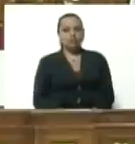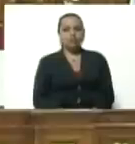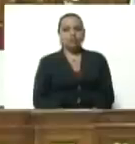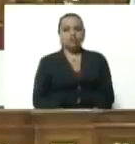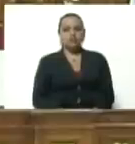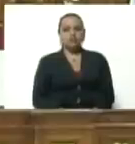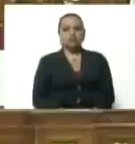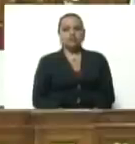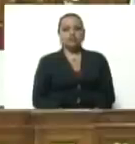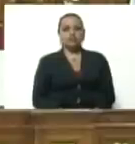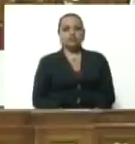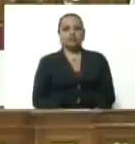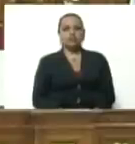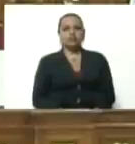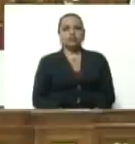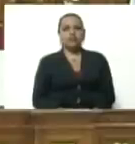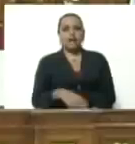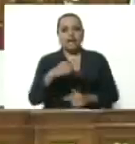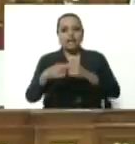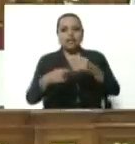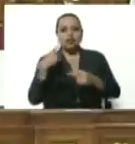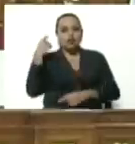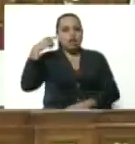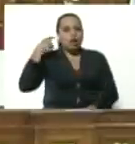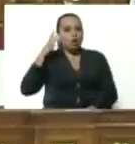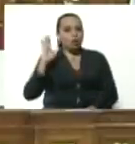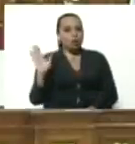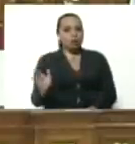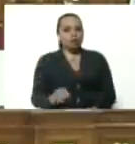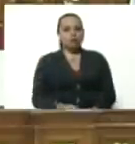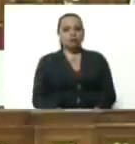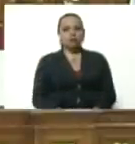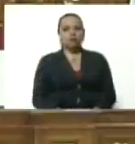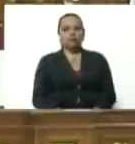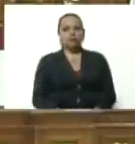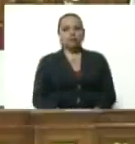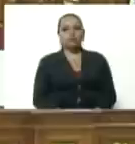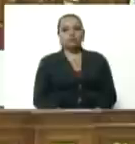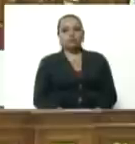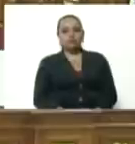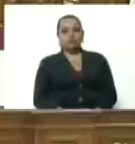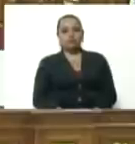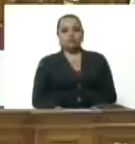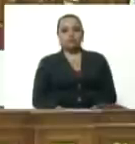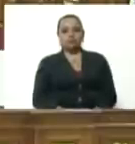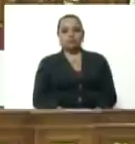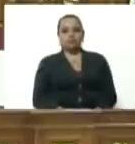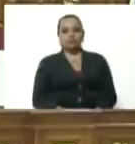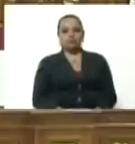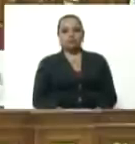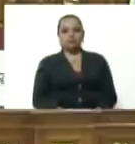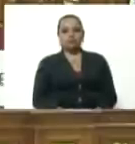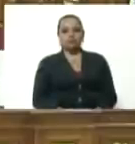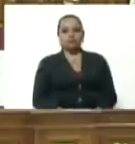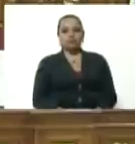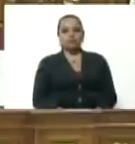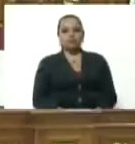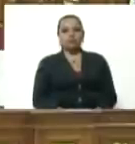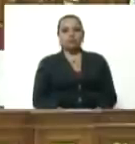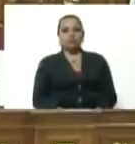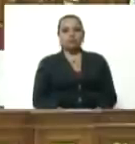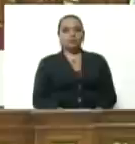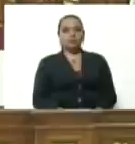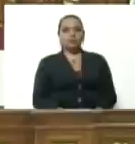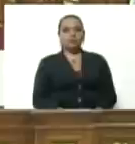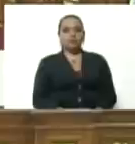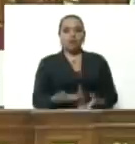El ídolo de la generación de locos será. No pegan una con Juanito Limaña, ¿ves? Entonces ahora le